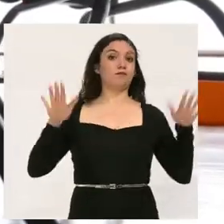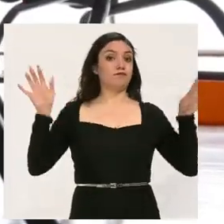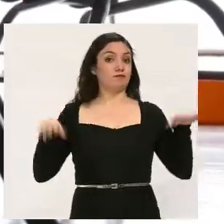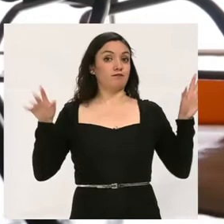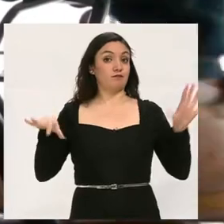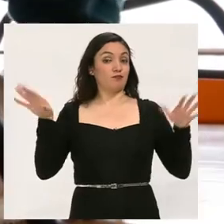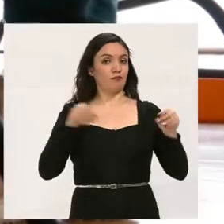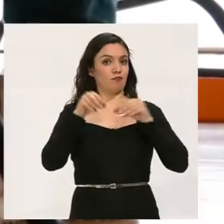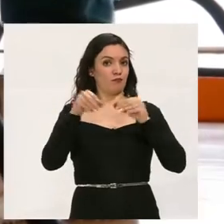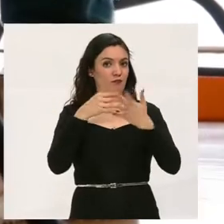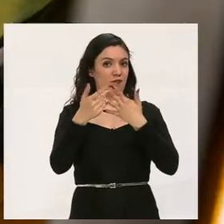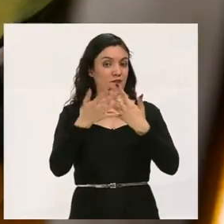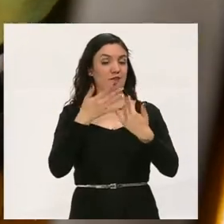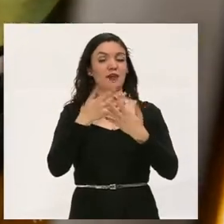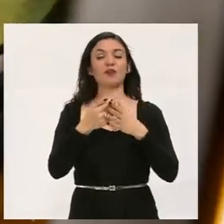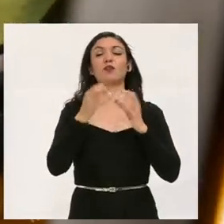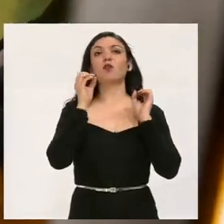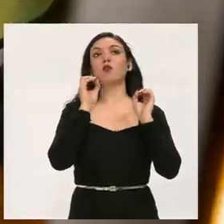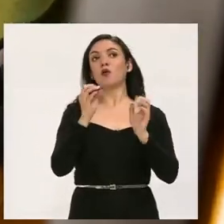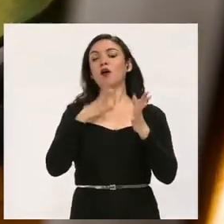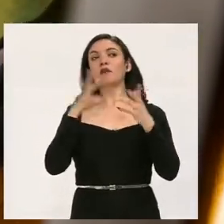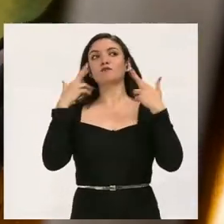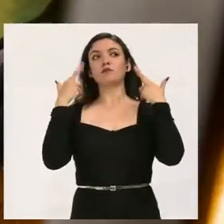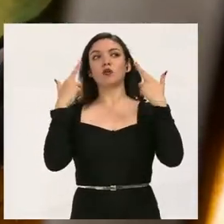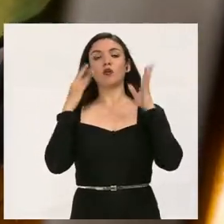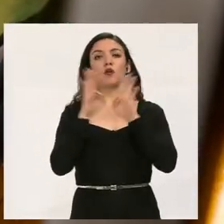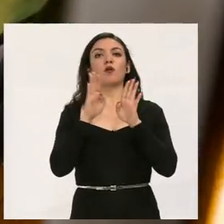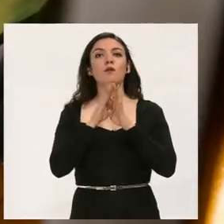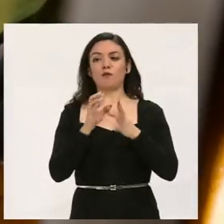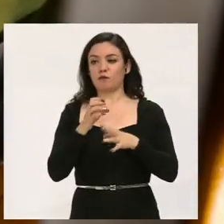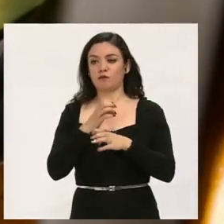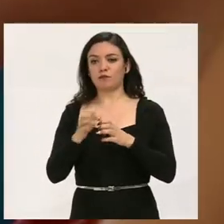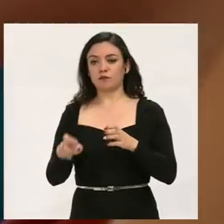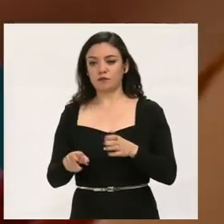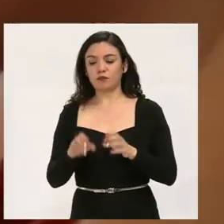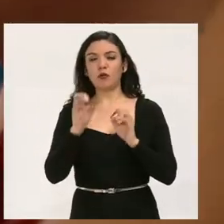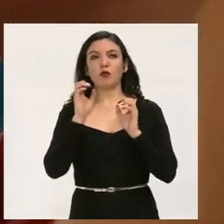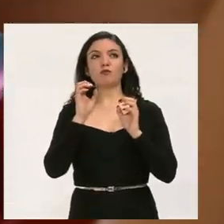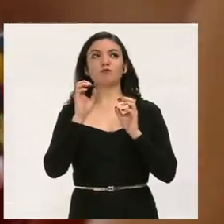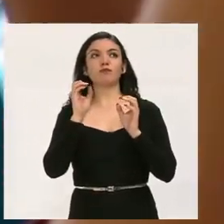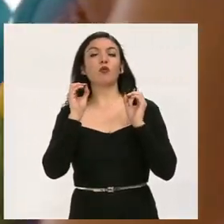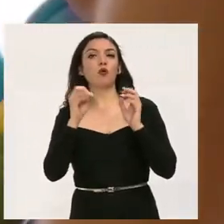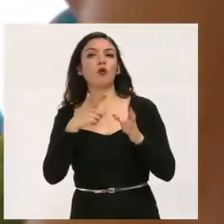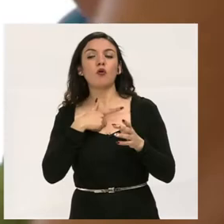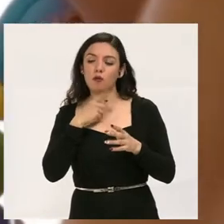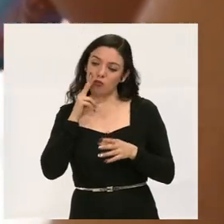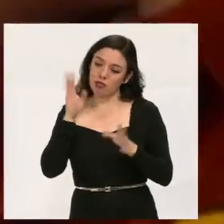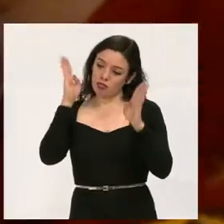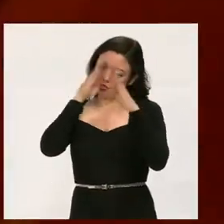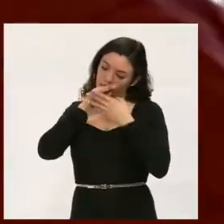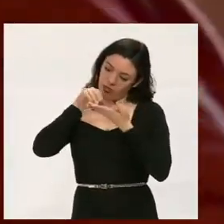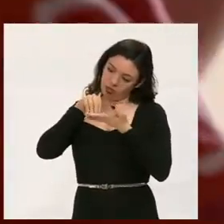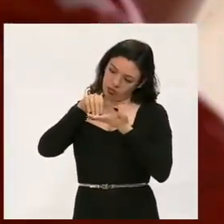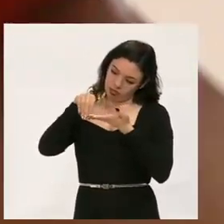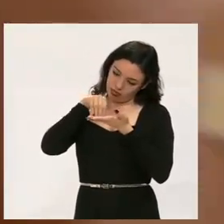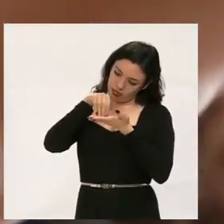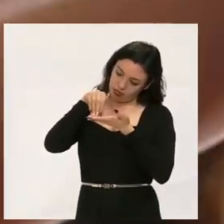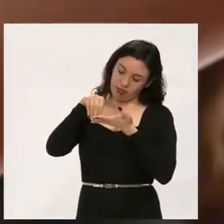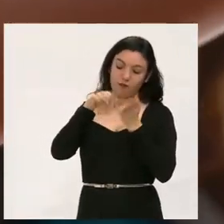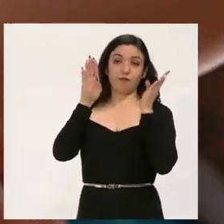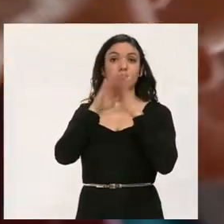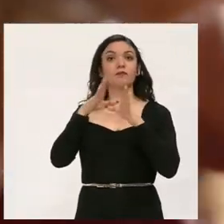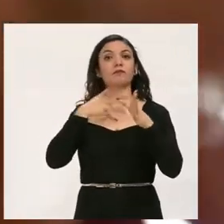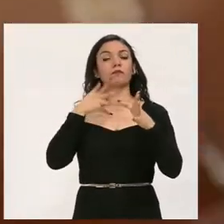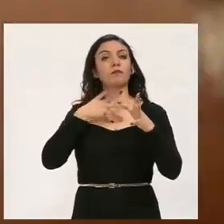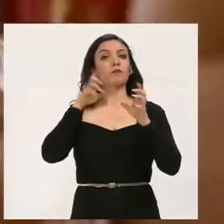aletean sus manos hacen algunos sonidos con objetos o les gusta estar viendo objetos en movimiento